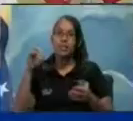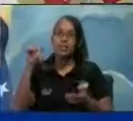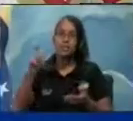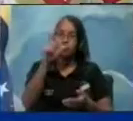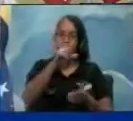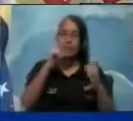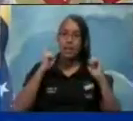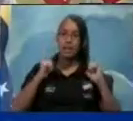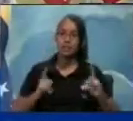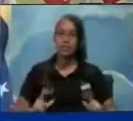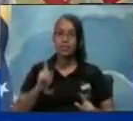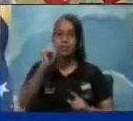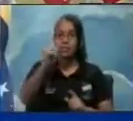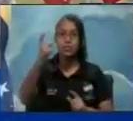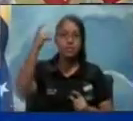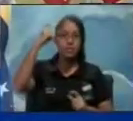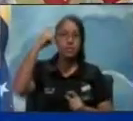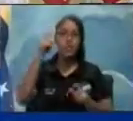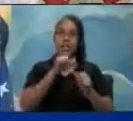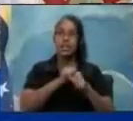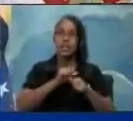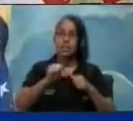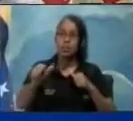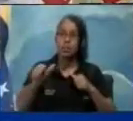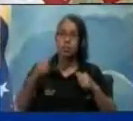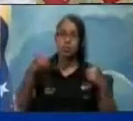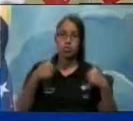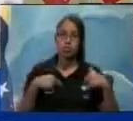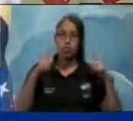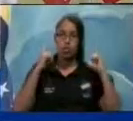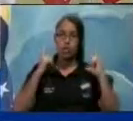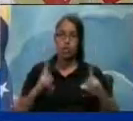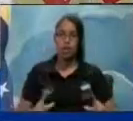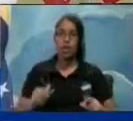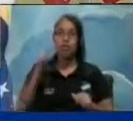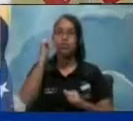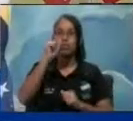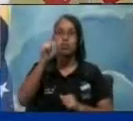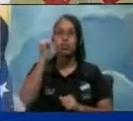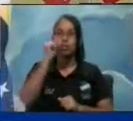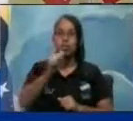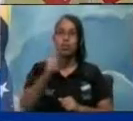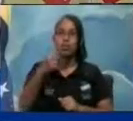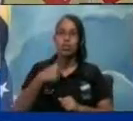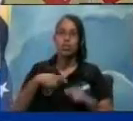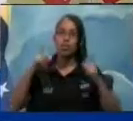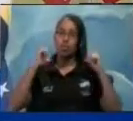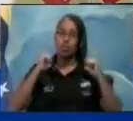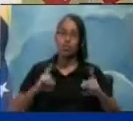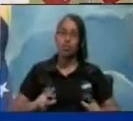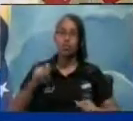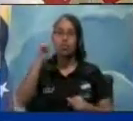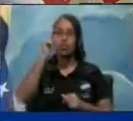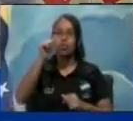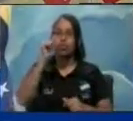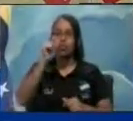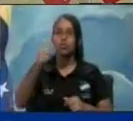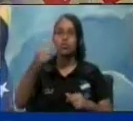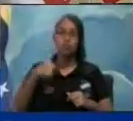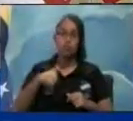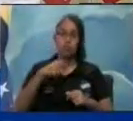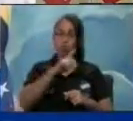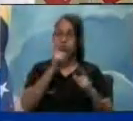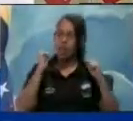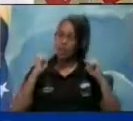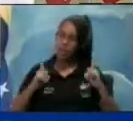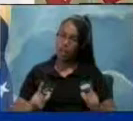descansar un día en la semana. Yo descanso los sábados, yo descanso los sábados, descanso. Yo descanso los